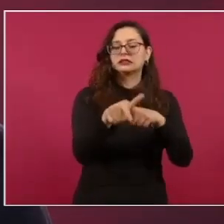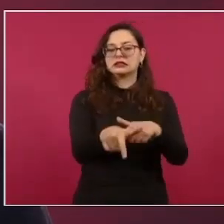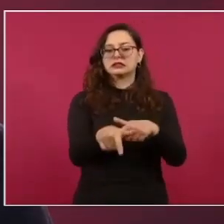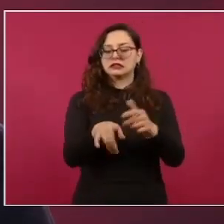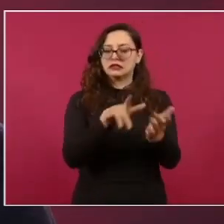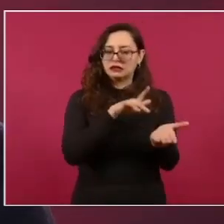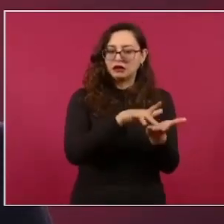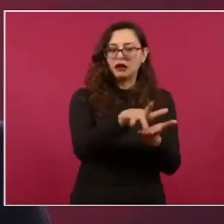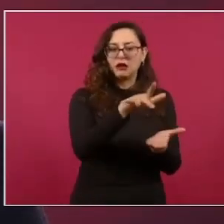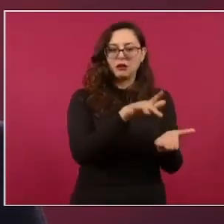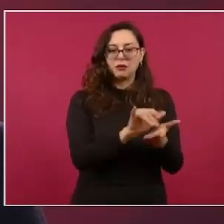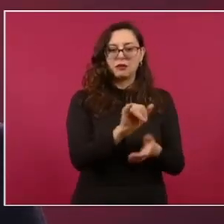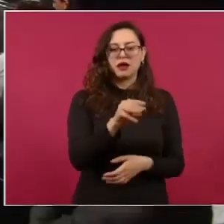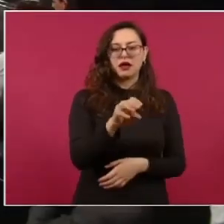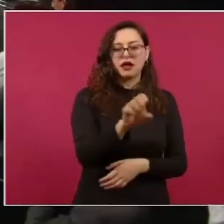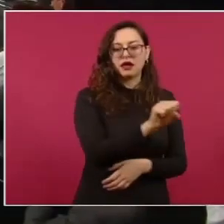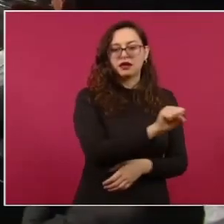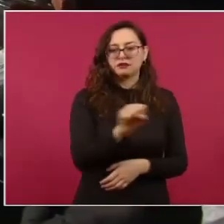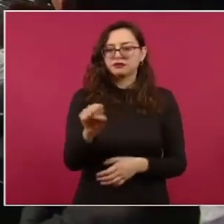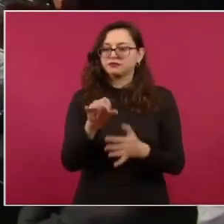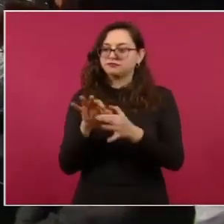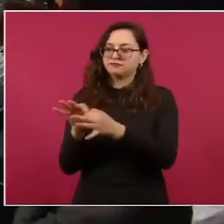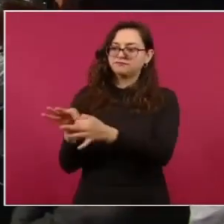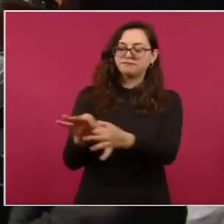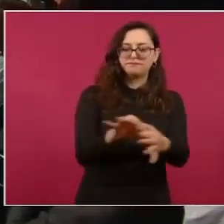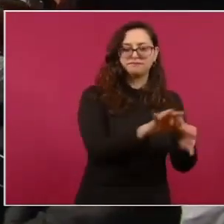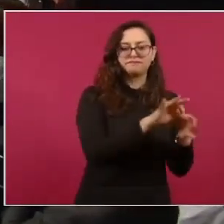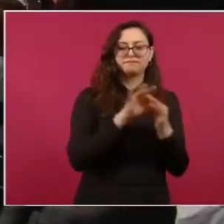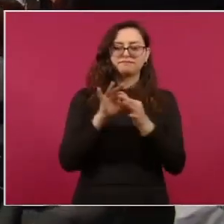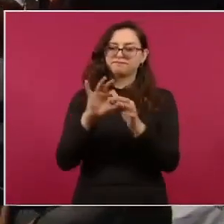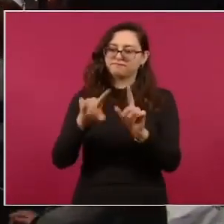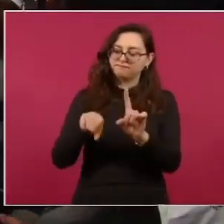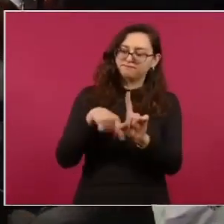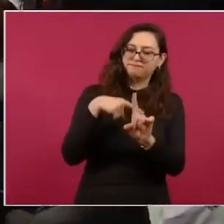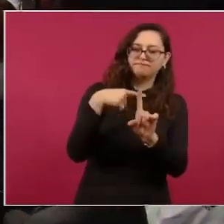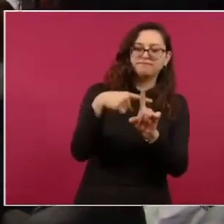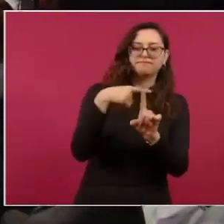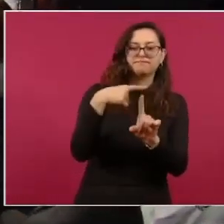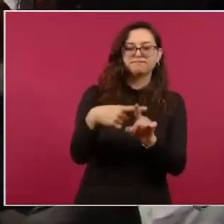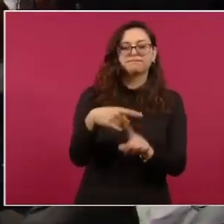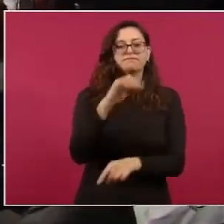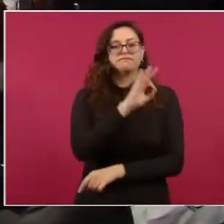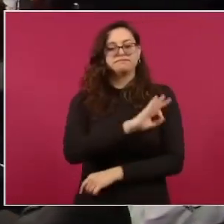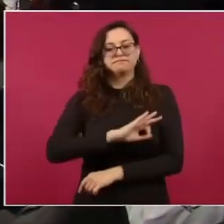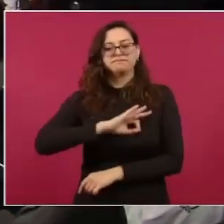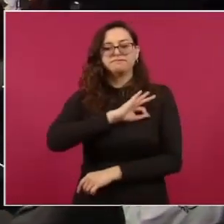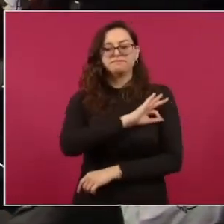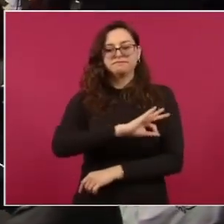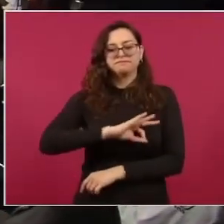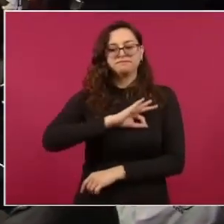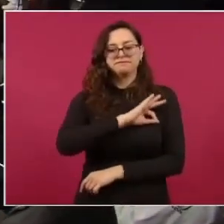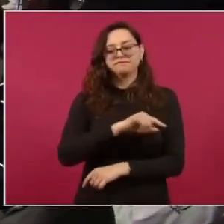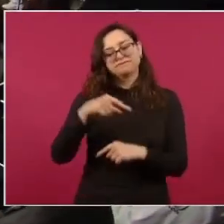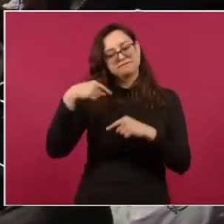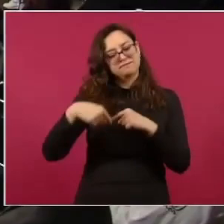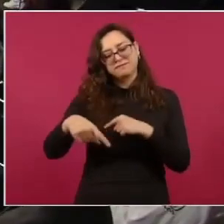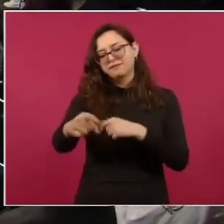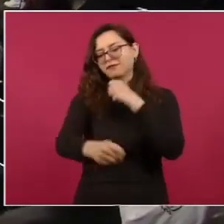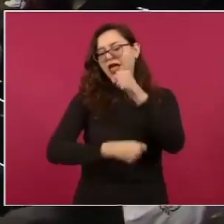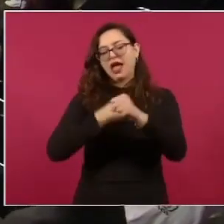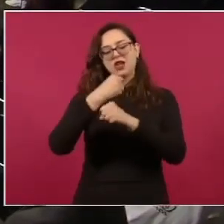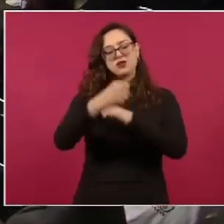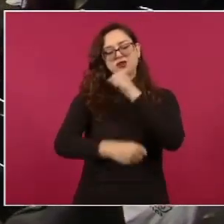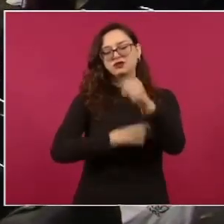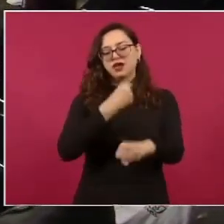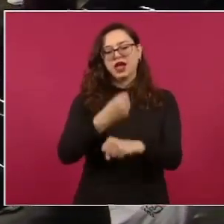IMSS, unidos en acciones positivas. Muchas felicidades y que vengan muchas décadas más.